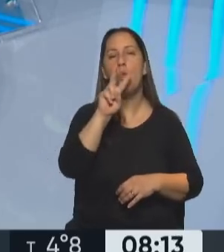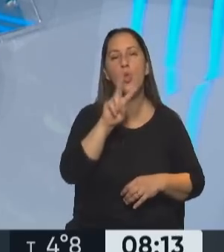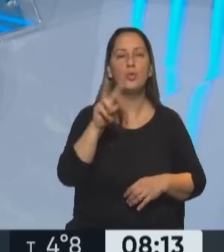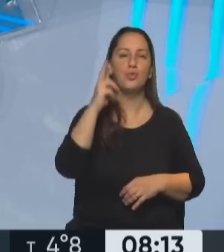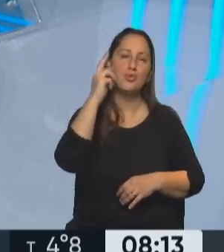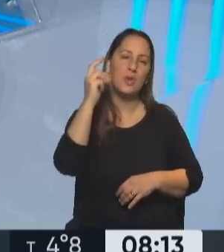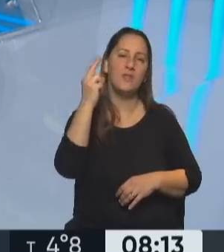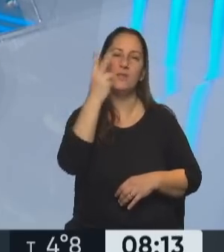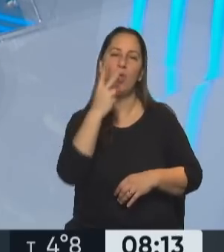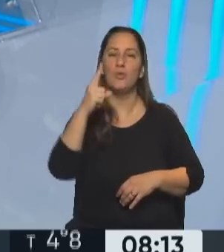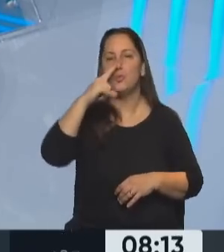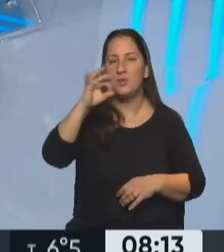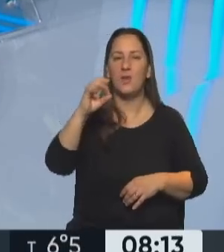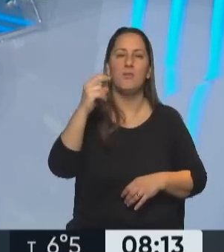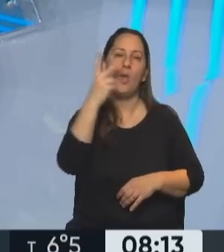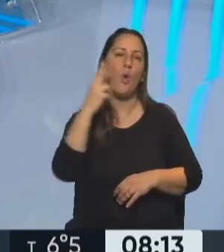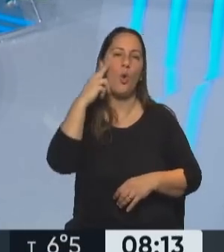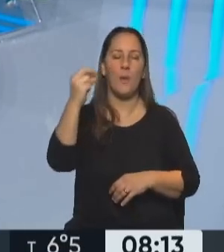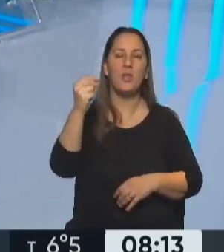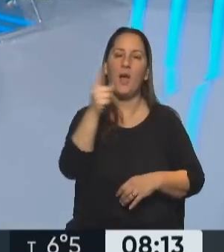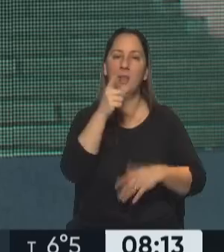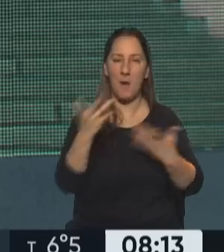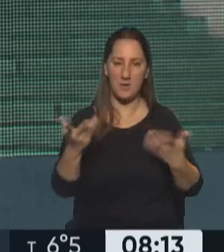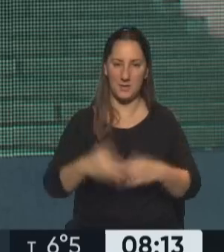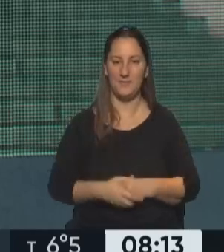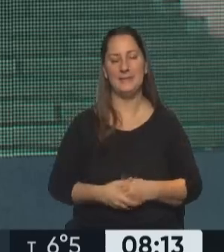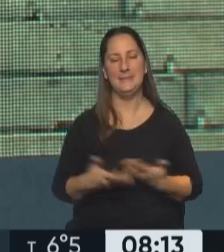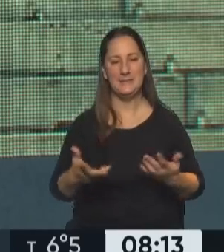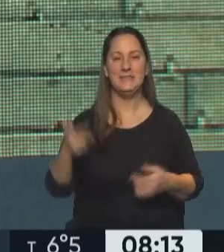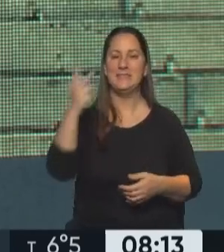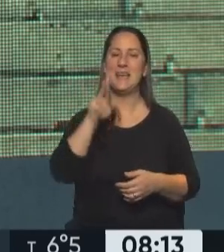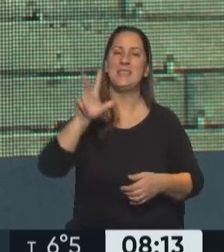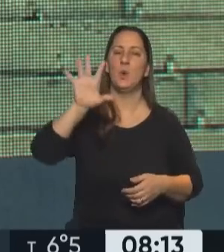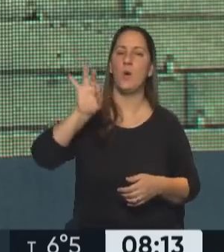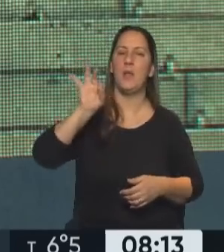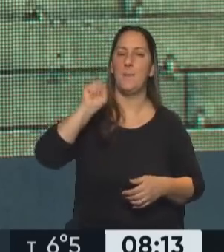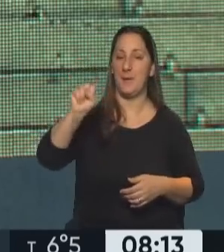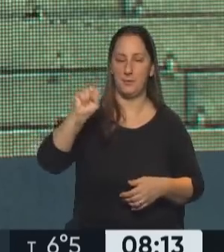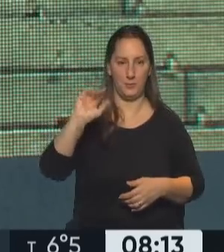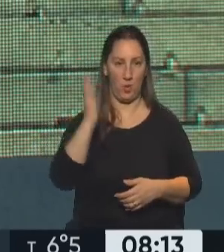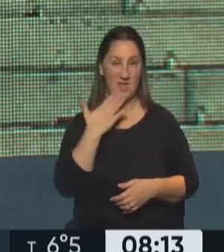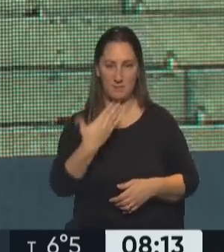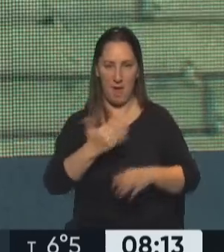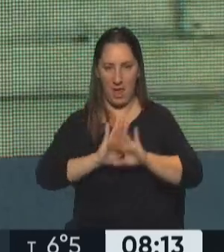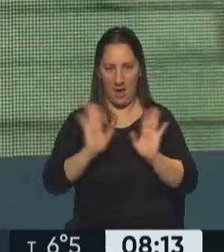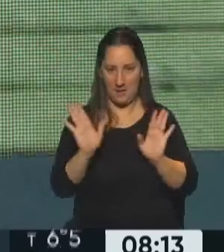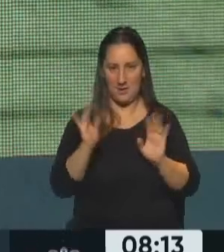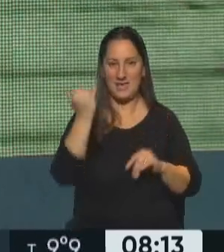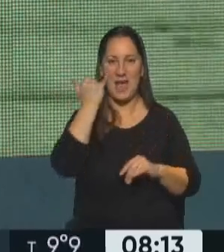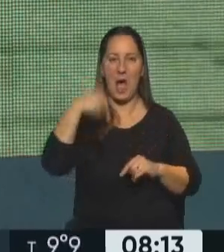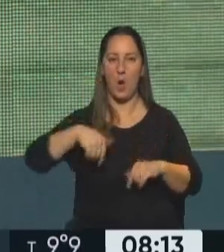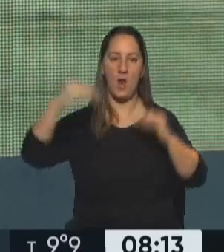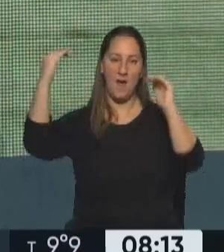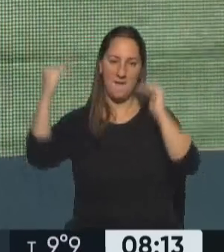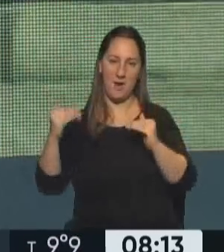2.80, un 2.70, un 2.90? ¿Cómo te imaginas? Está claro que el dólar de 350 pesos no tenía sentido, de hecho ya bajó y el que